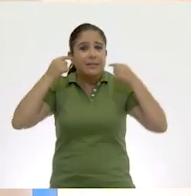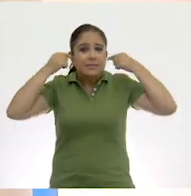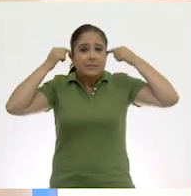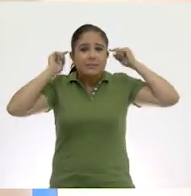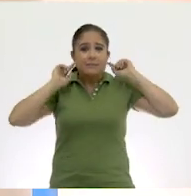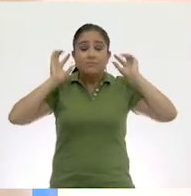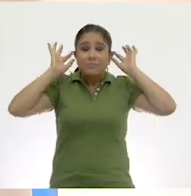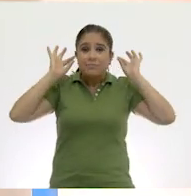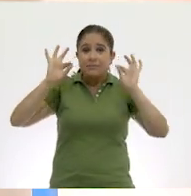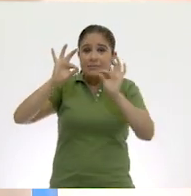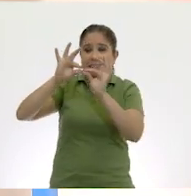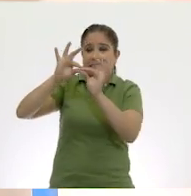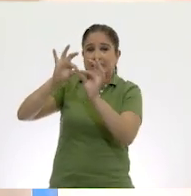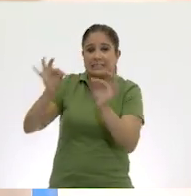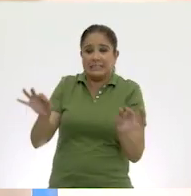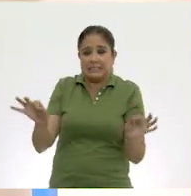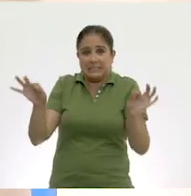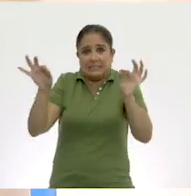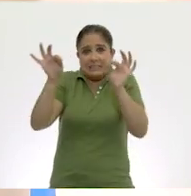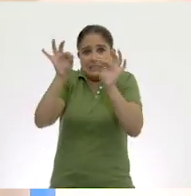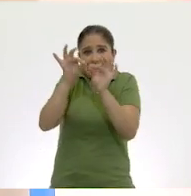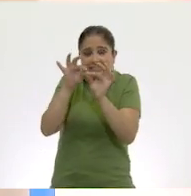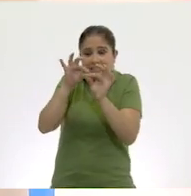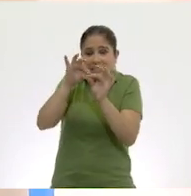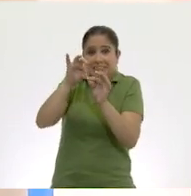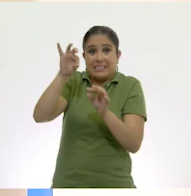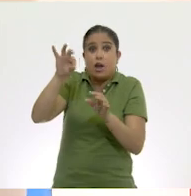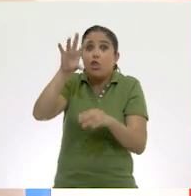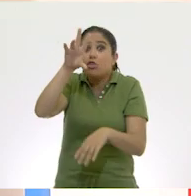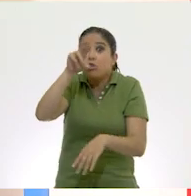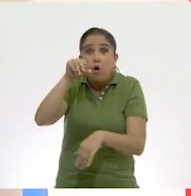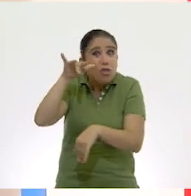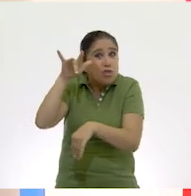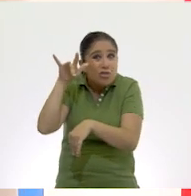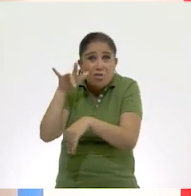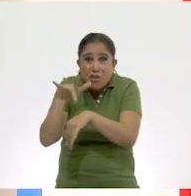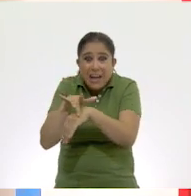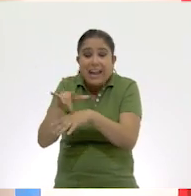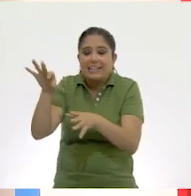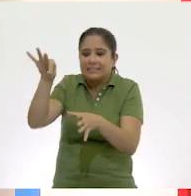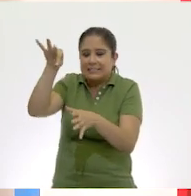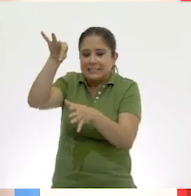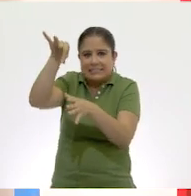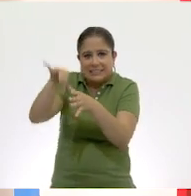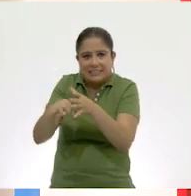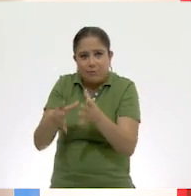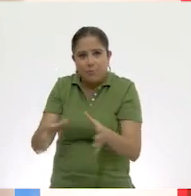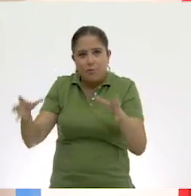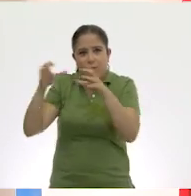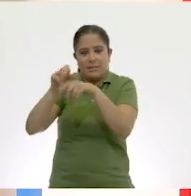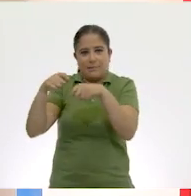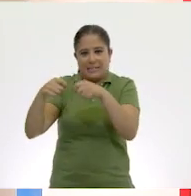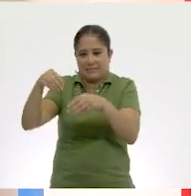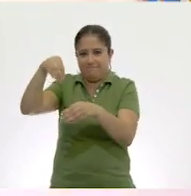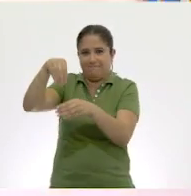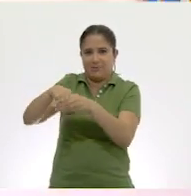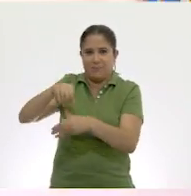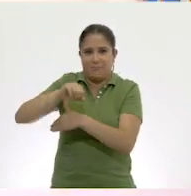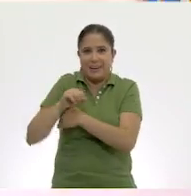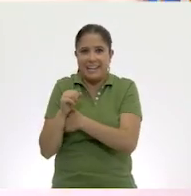las agarraderas doblarlo a la mitad y sin tocarlo guardarlo en una bolsita de plástico